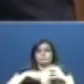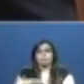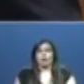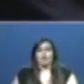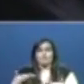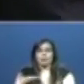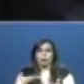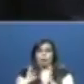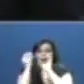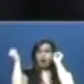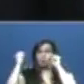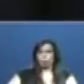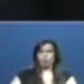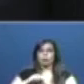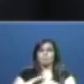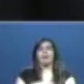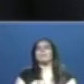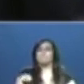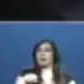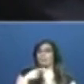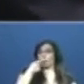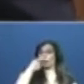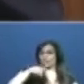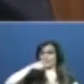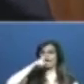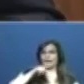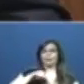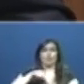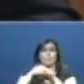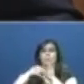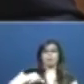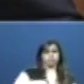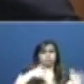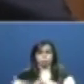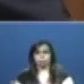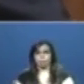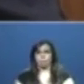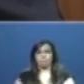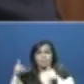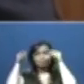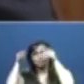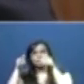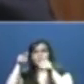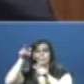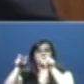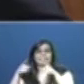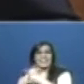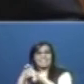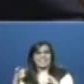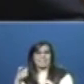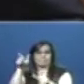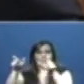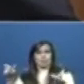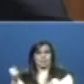un nuevo plan de choque similar al de 2013 y dirigido especialmente a las necesidades laborales de los